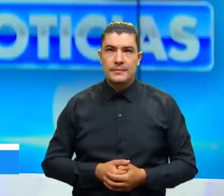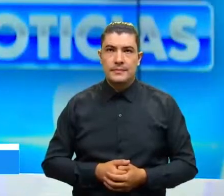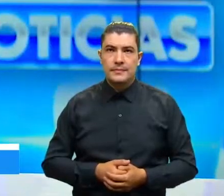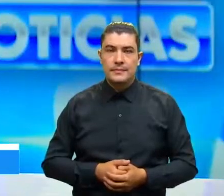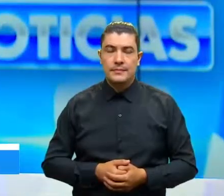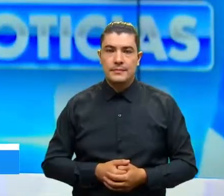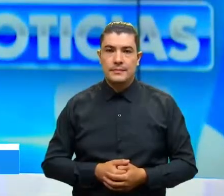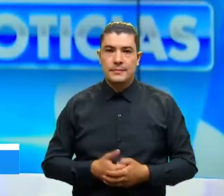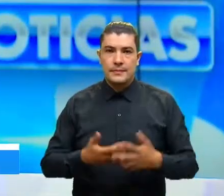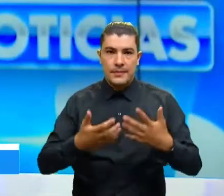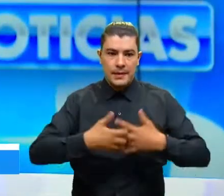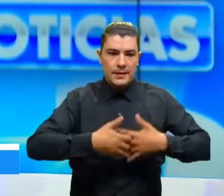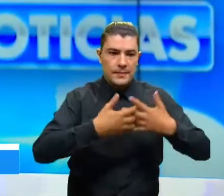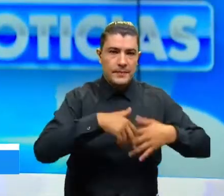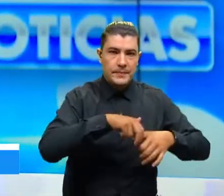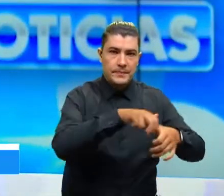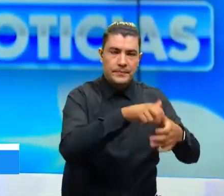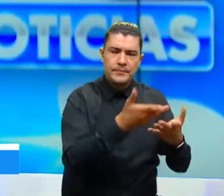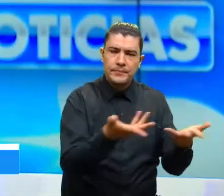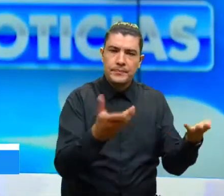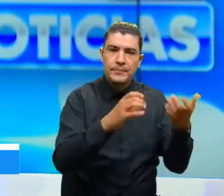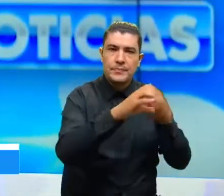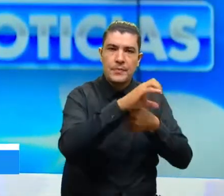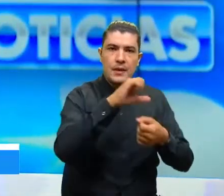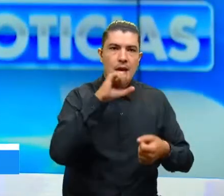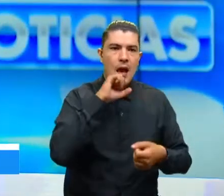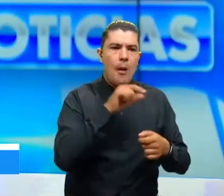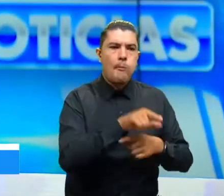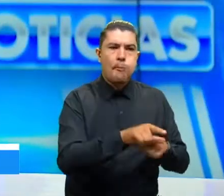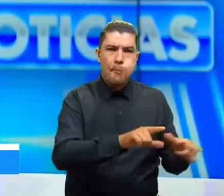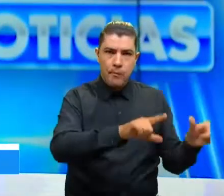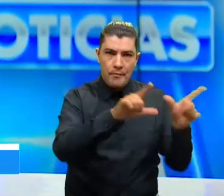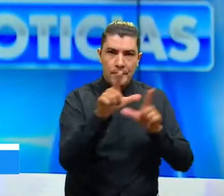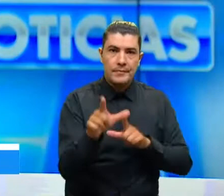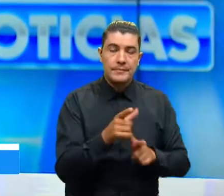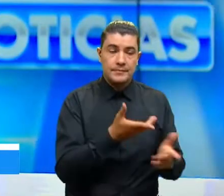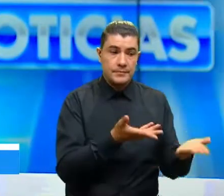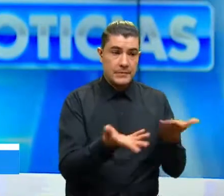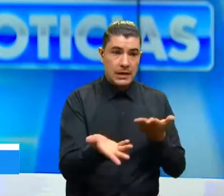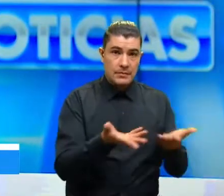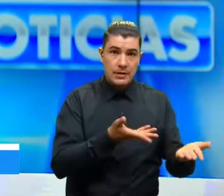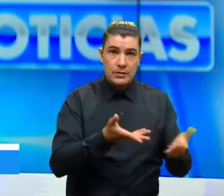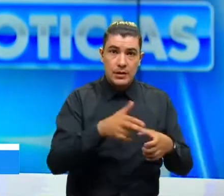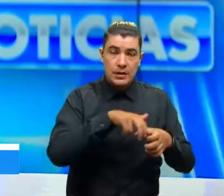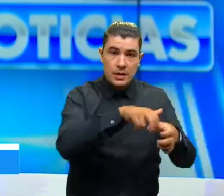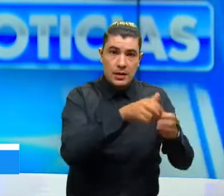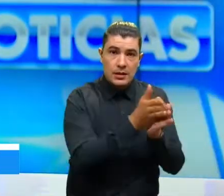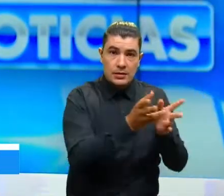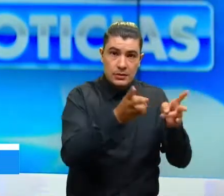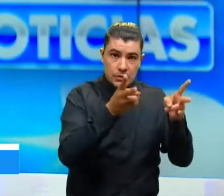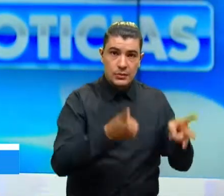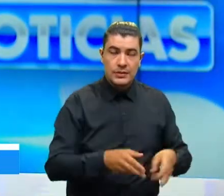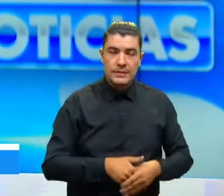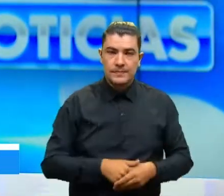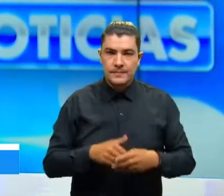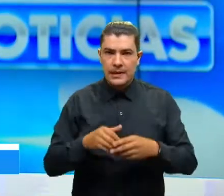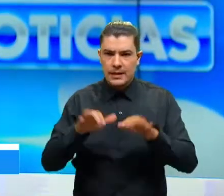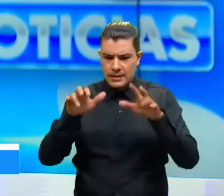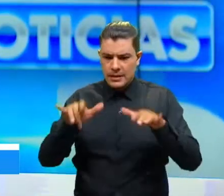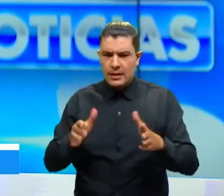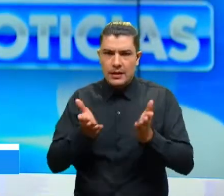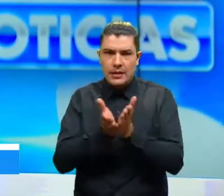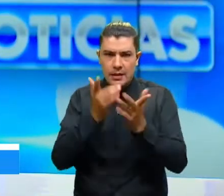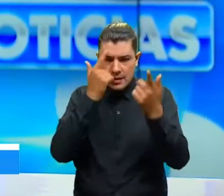Y empresas de transporte en Barranca Bermeja están listas para prestar el servicio a los estudiantes que regresan a las aulas. Una de las estrategias de la Secretaría